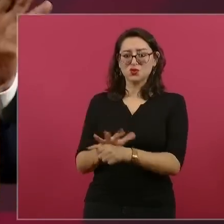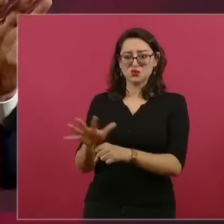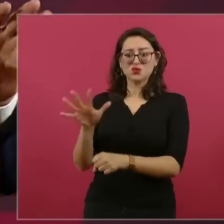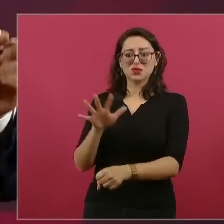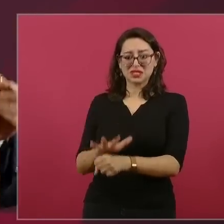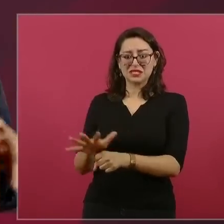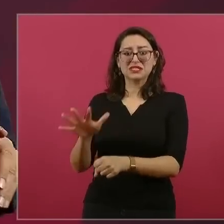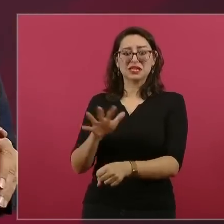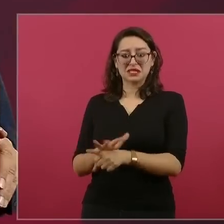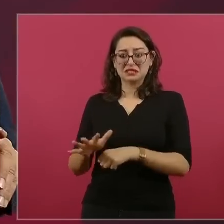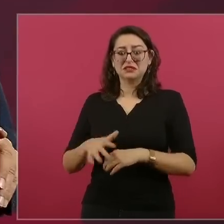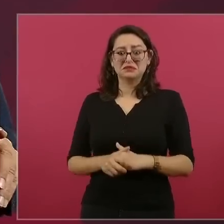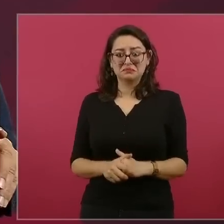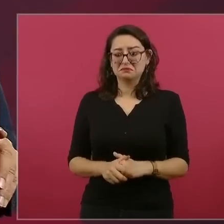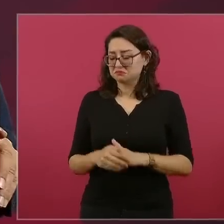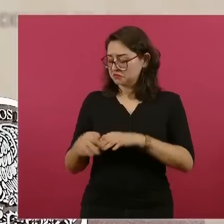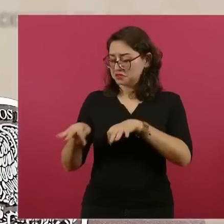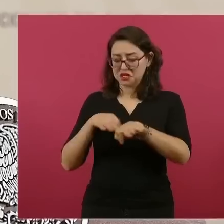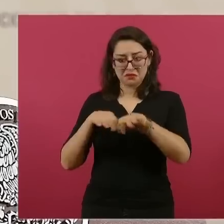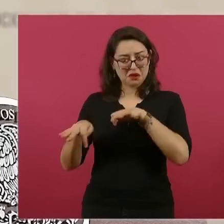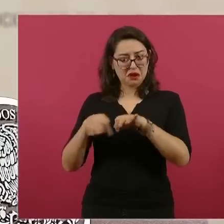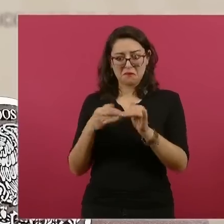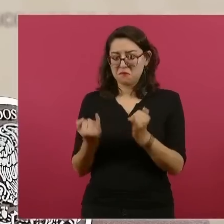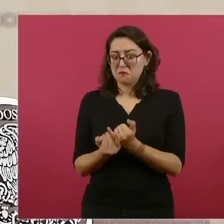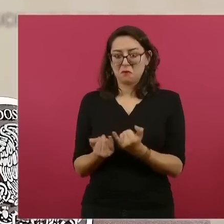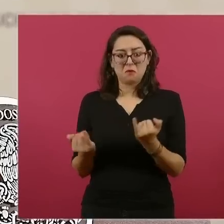Es igual.